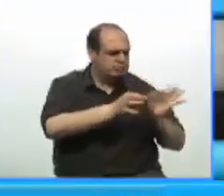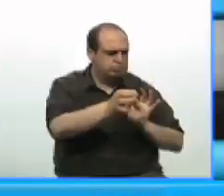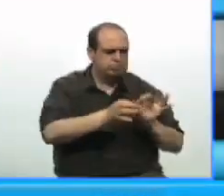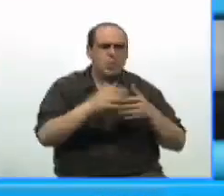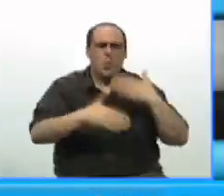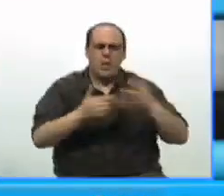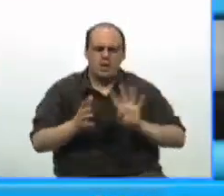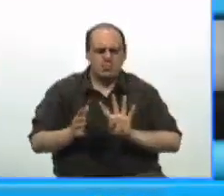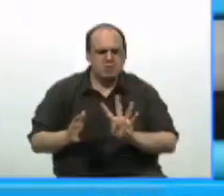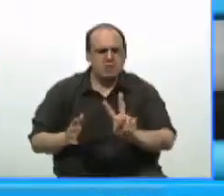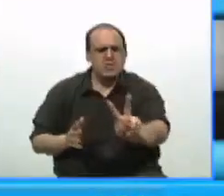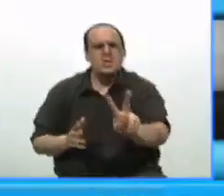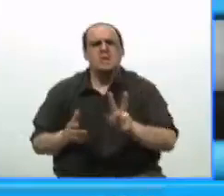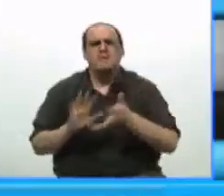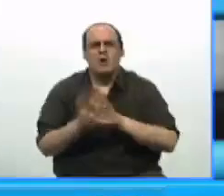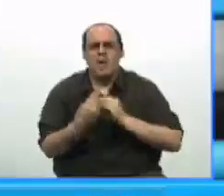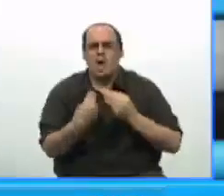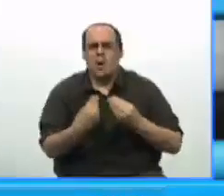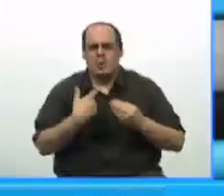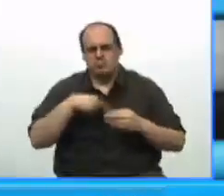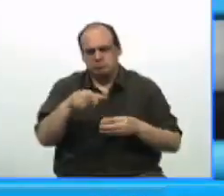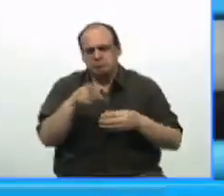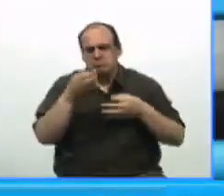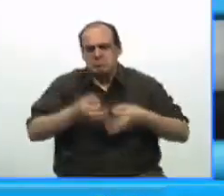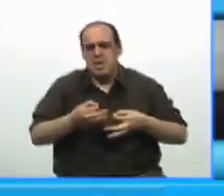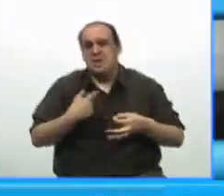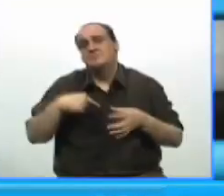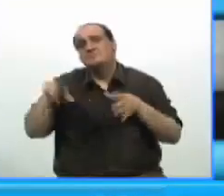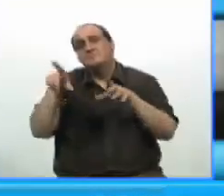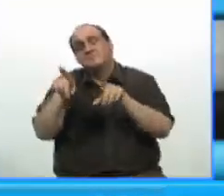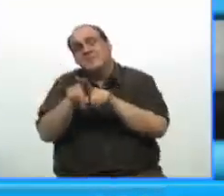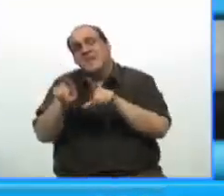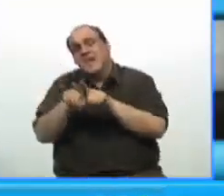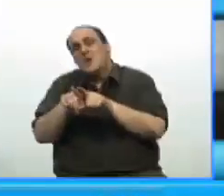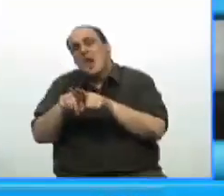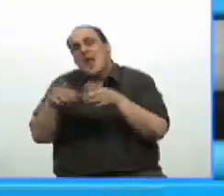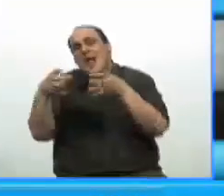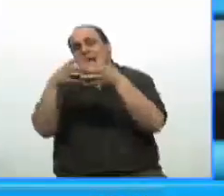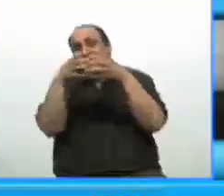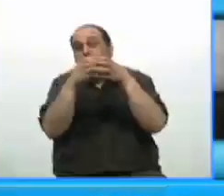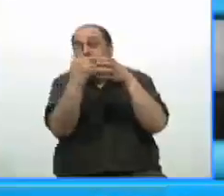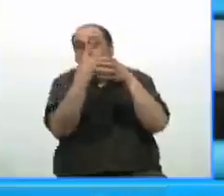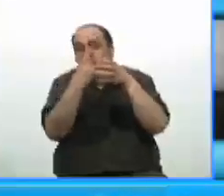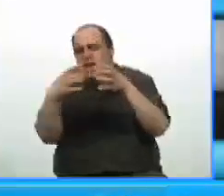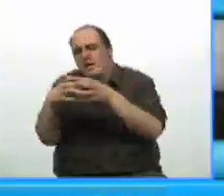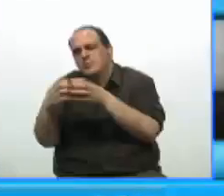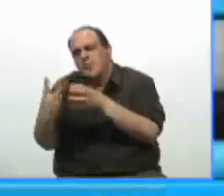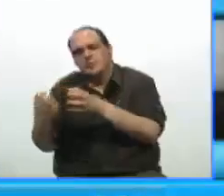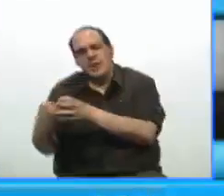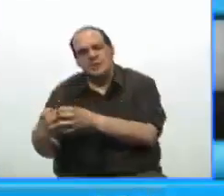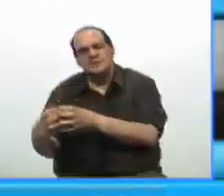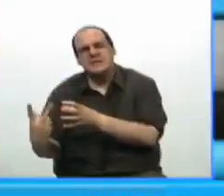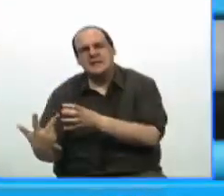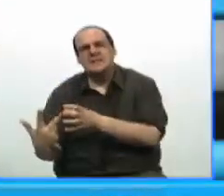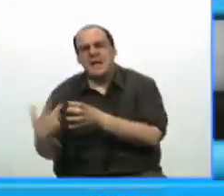estamos desarrollando. Ahora, nuestras divisiones juegan igual que la primera y tratamos de que jueguen, que tengan intención de juego desde